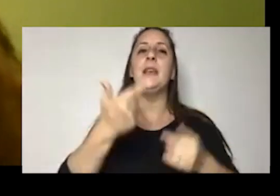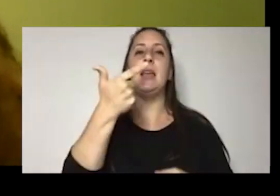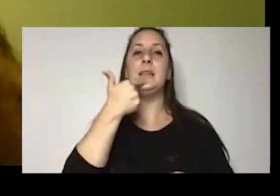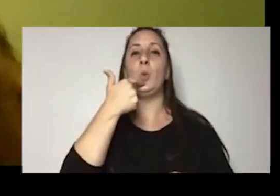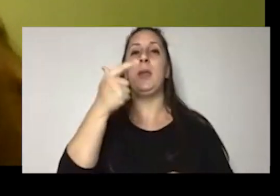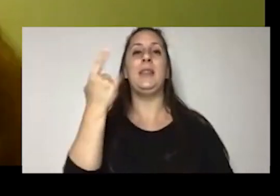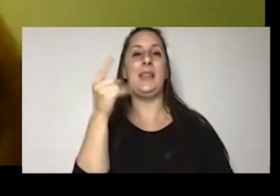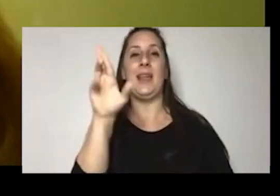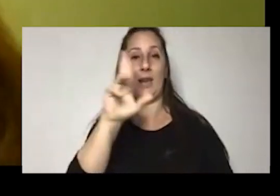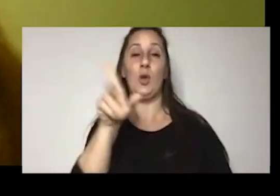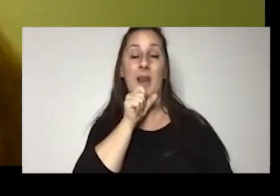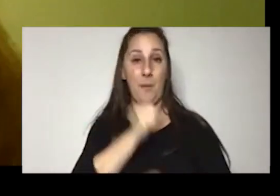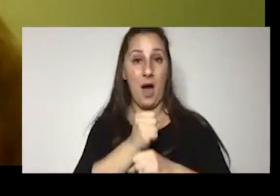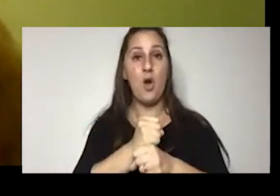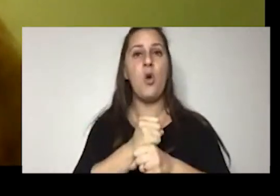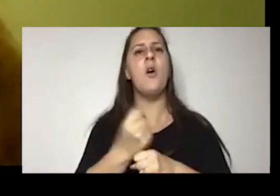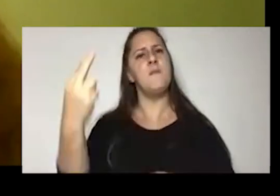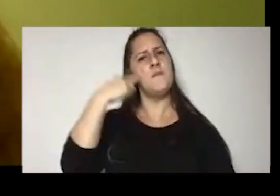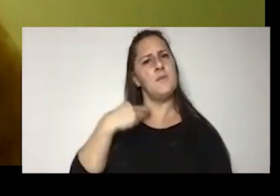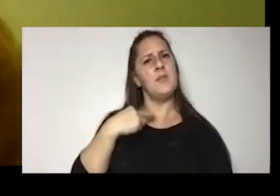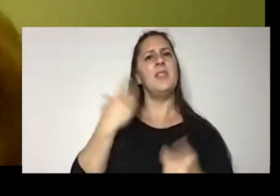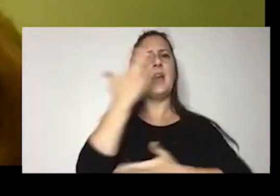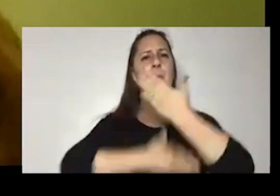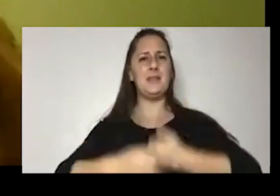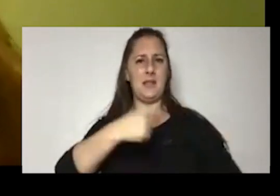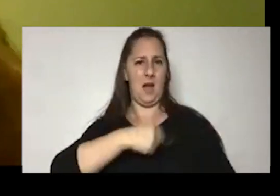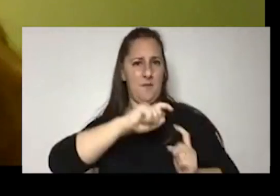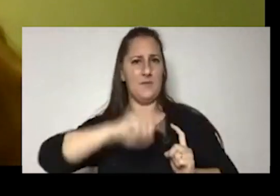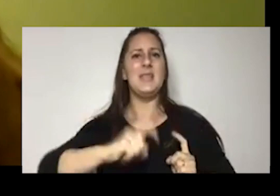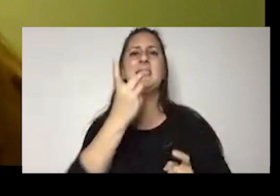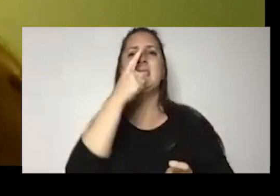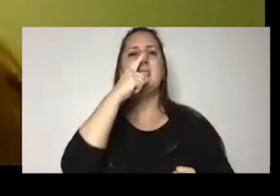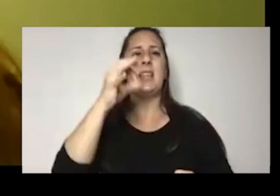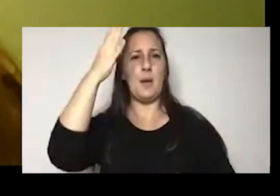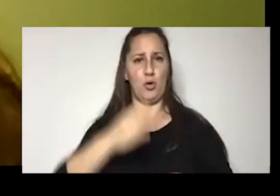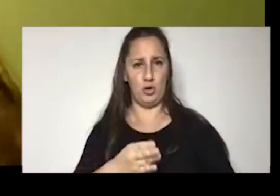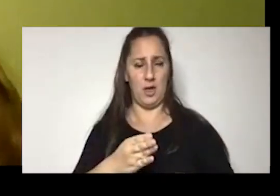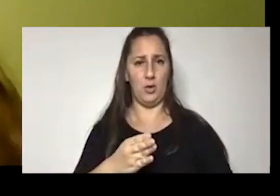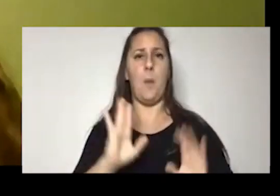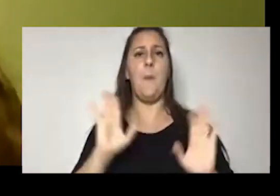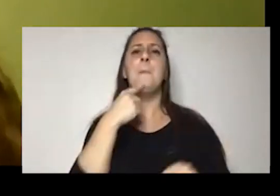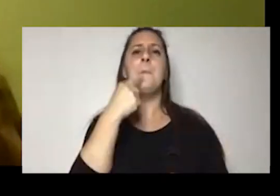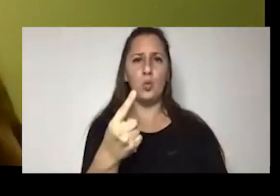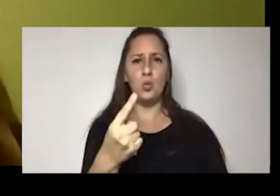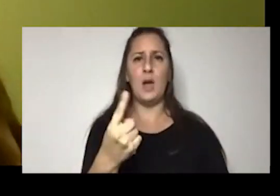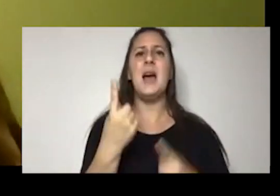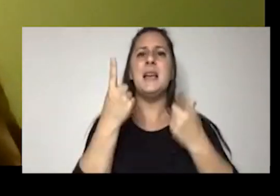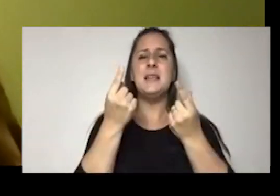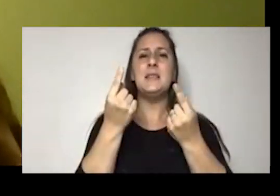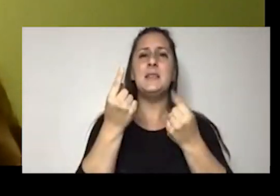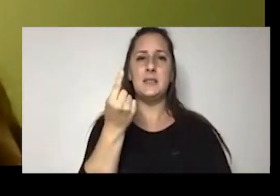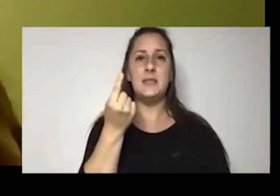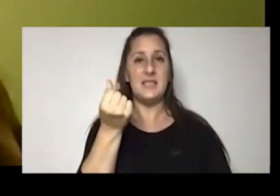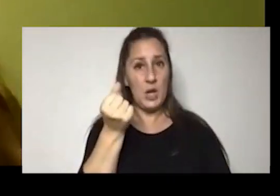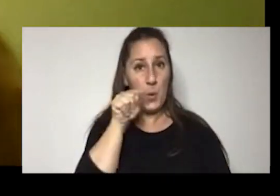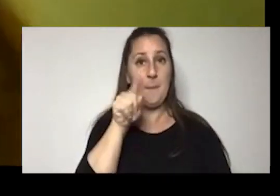mi discapacidad cardiovascular en un 70%. La pregunta es, si sirve para la tramitación del CUR,